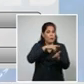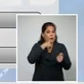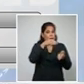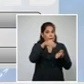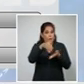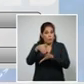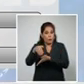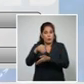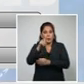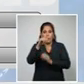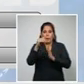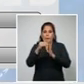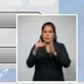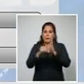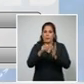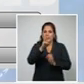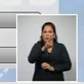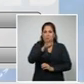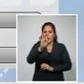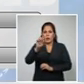de